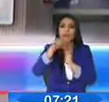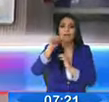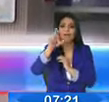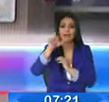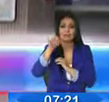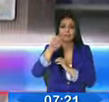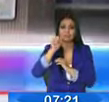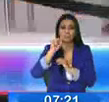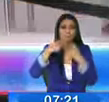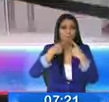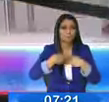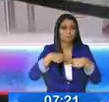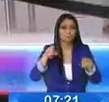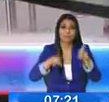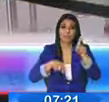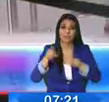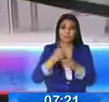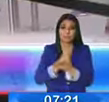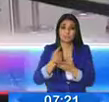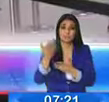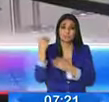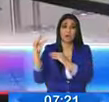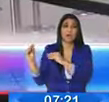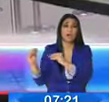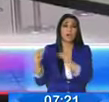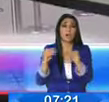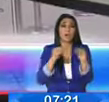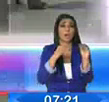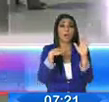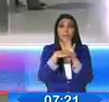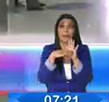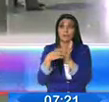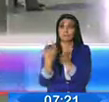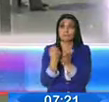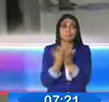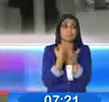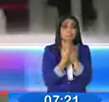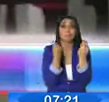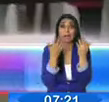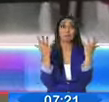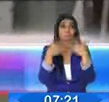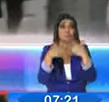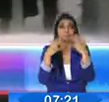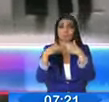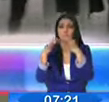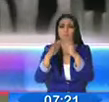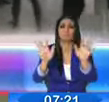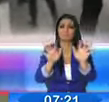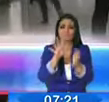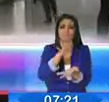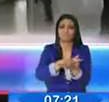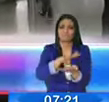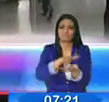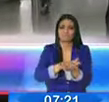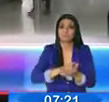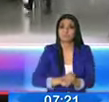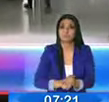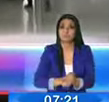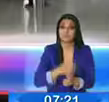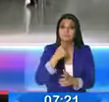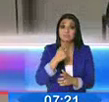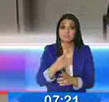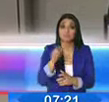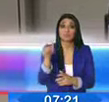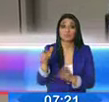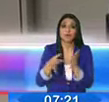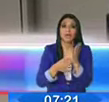desmentir la serie de rumores que desde la semana pasada circularon por todo el país donde supuestamente se incautaran los fondos de la entidad debido a que uno de sus accionistas